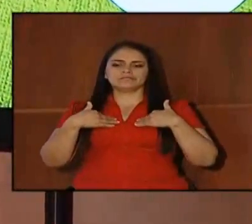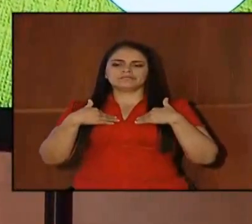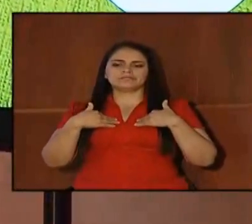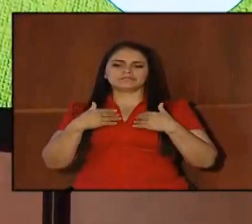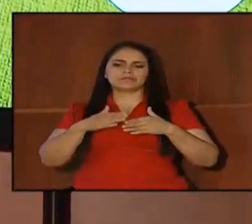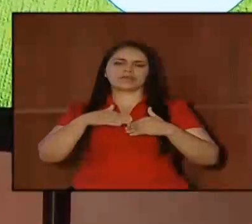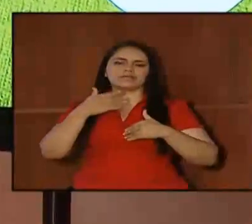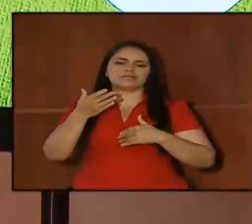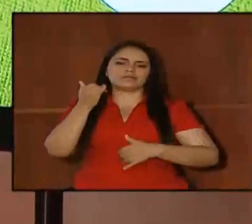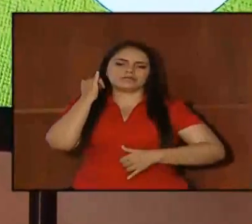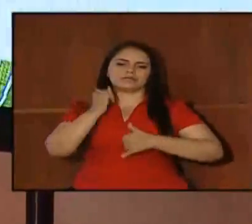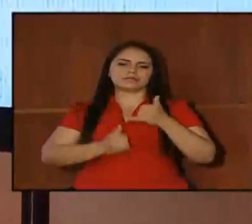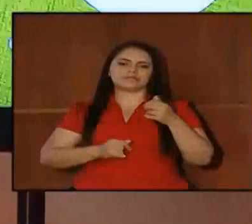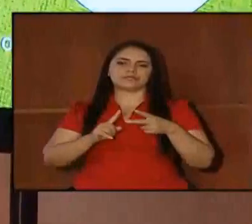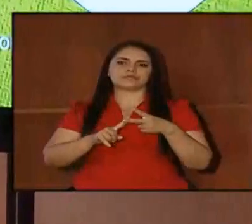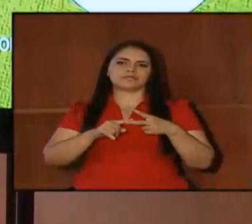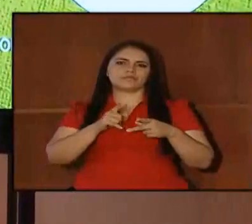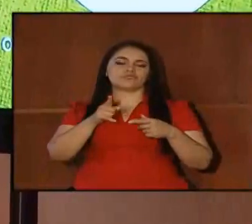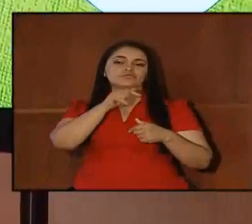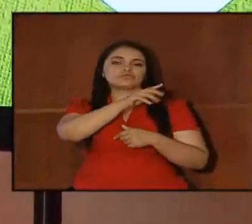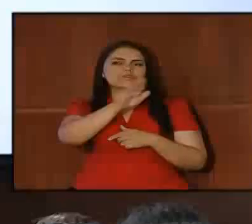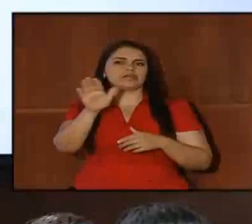voy a enseñar la parte postural de ustedes.